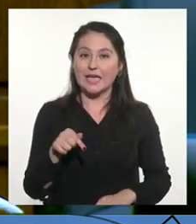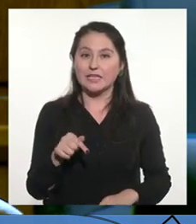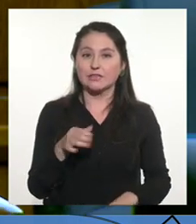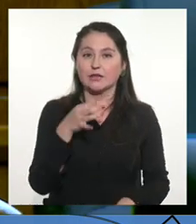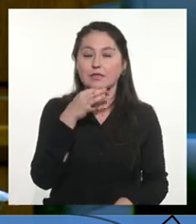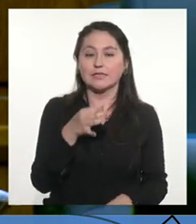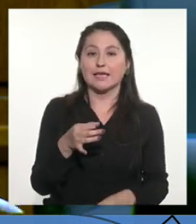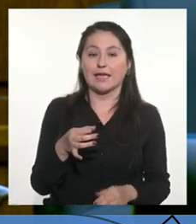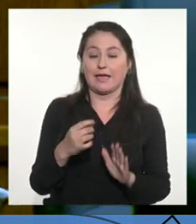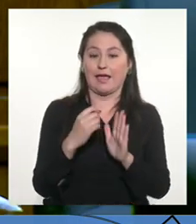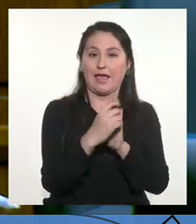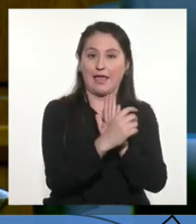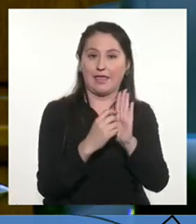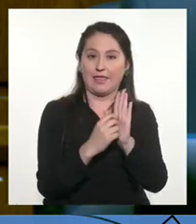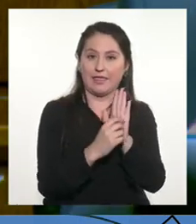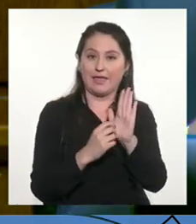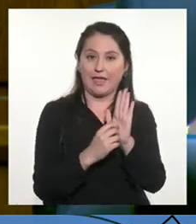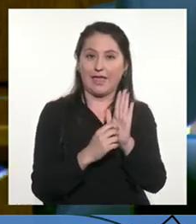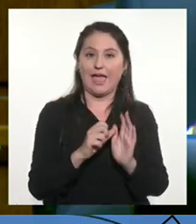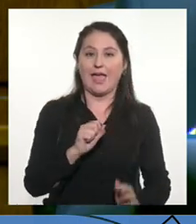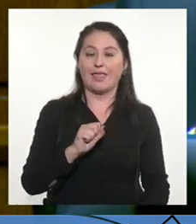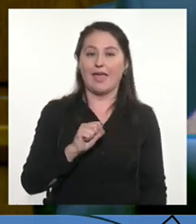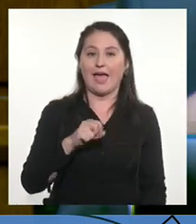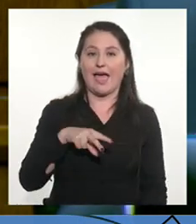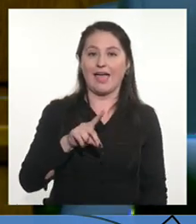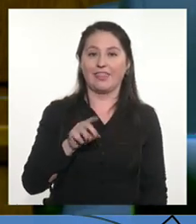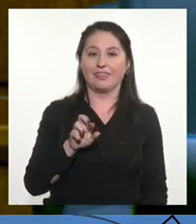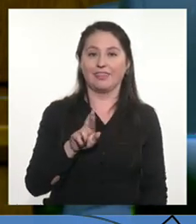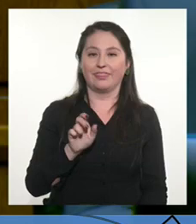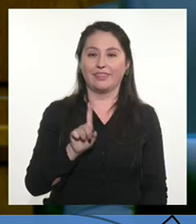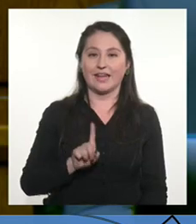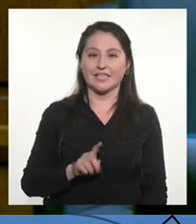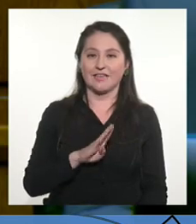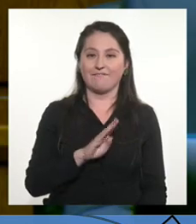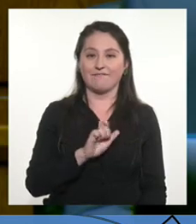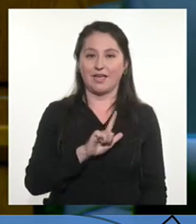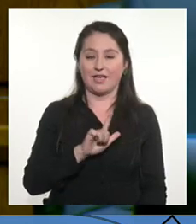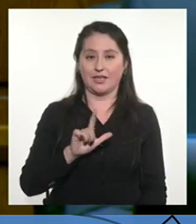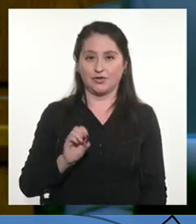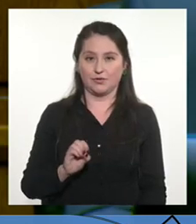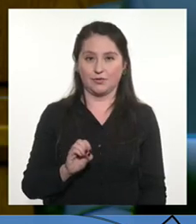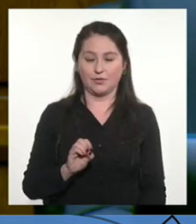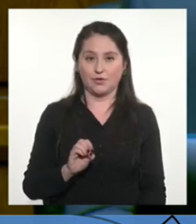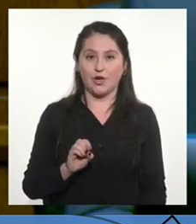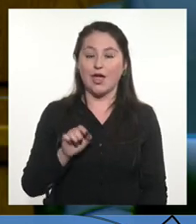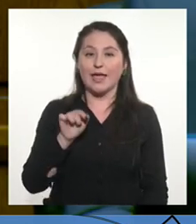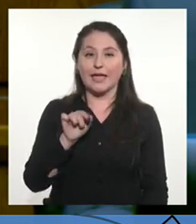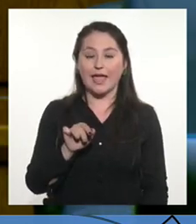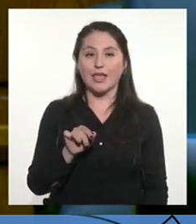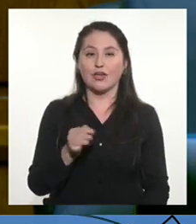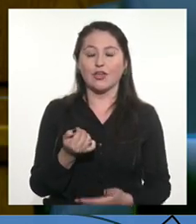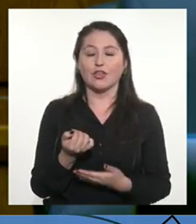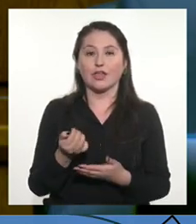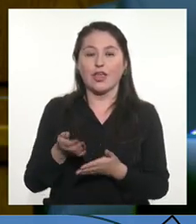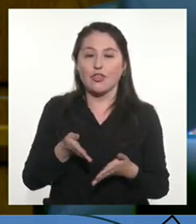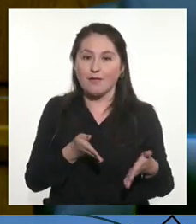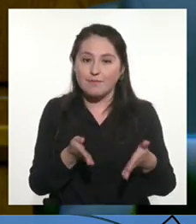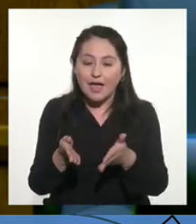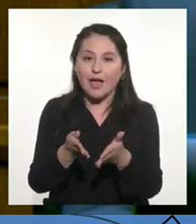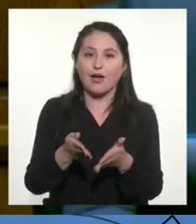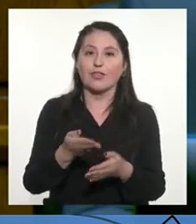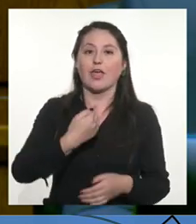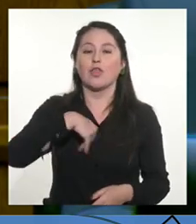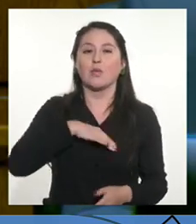fantásticas de don andrés bello que han guiado a nuestro a la formación y al devenir de